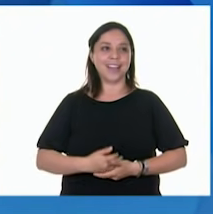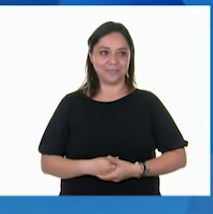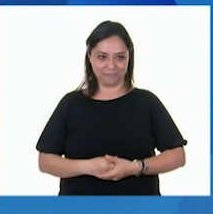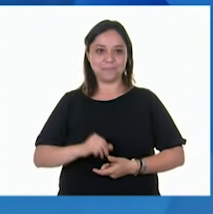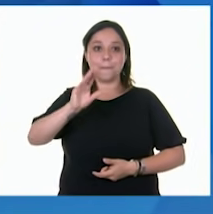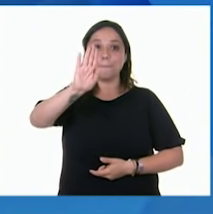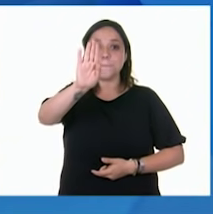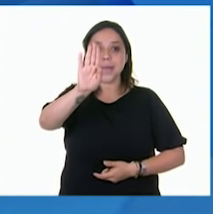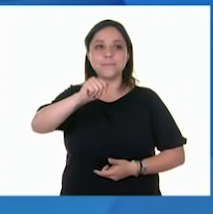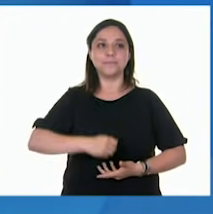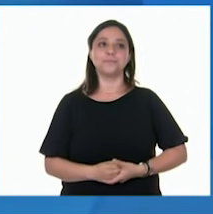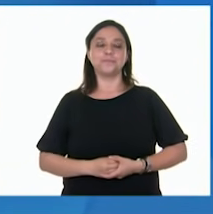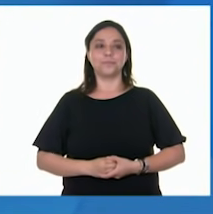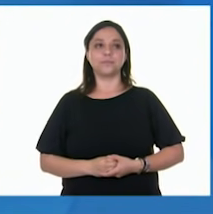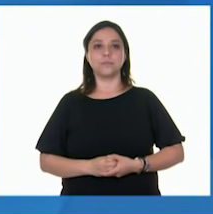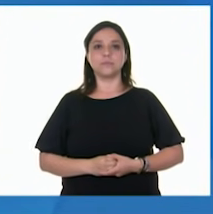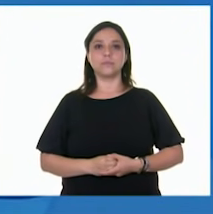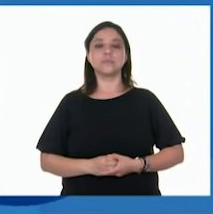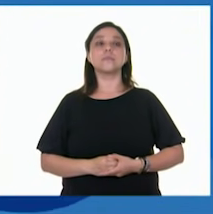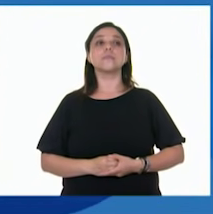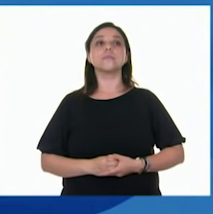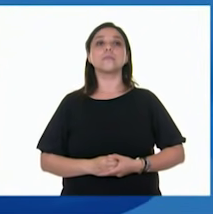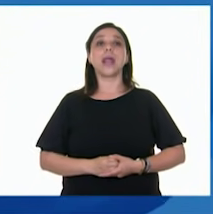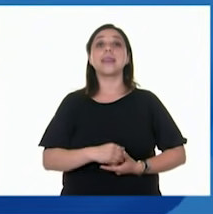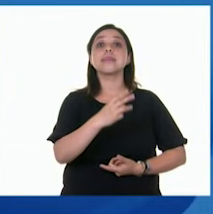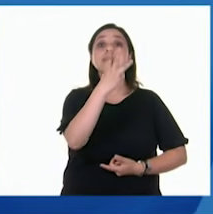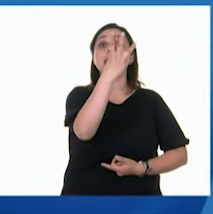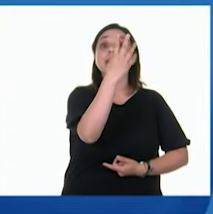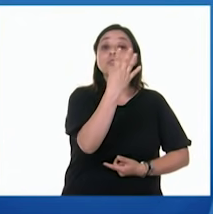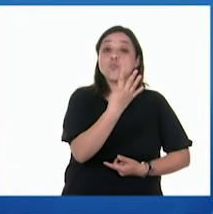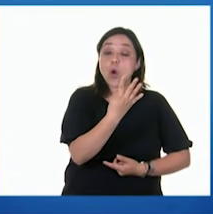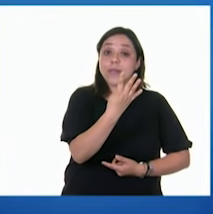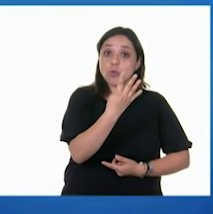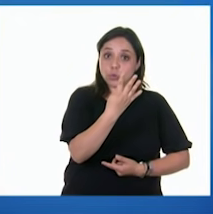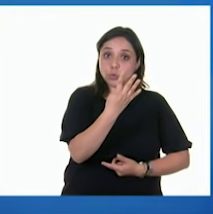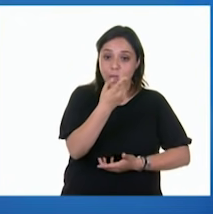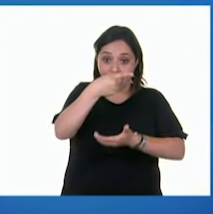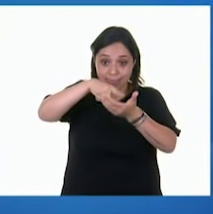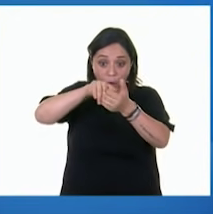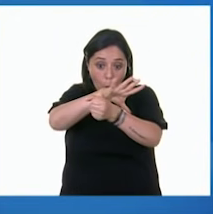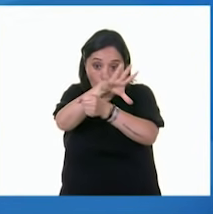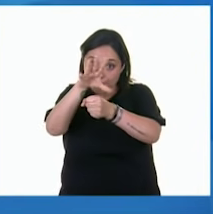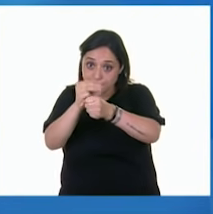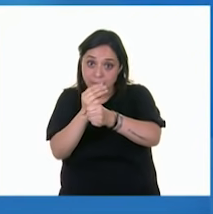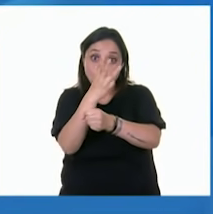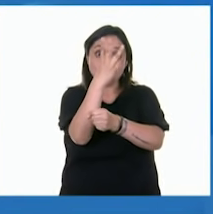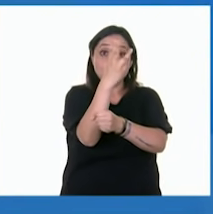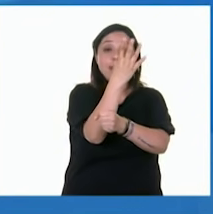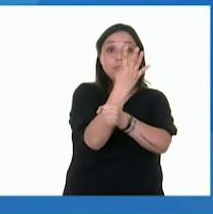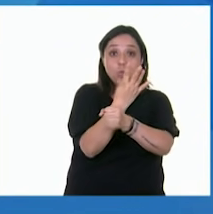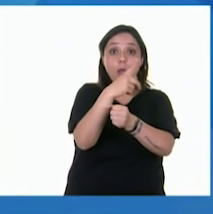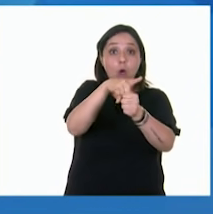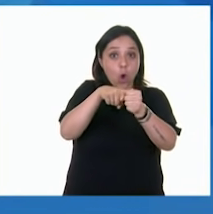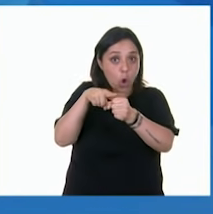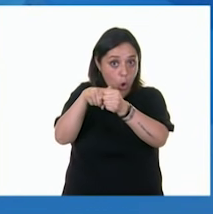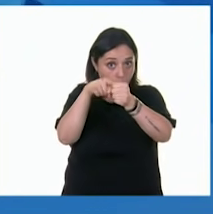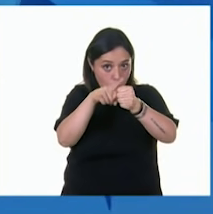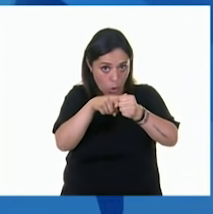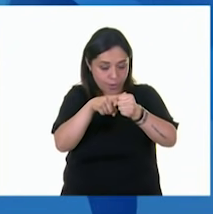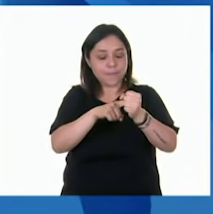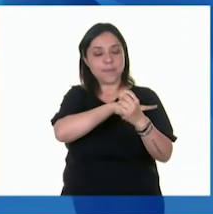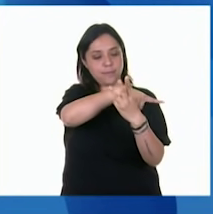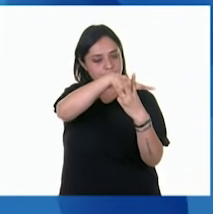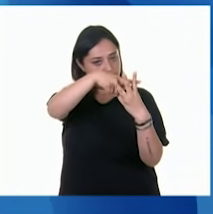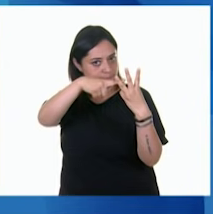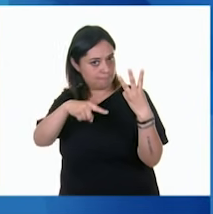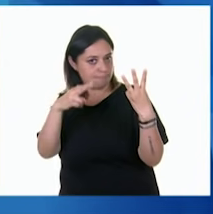B. Nuestro ejercicio nos dice 3/4 de la figura. Uh-huh. Y nuevamente te voy a dar 3 opciones. A